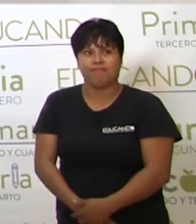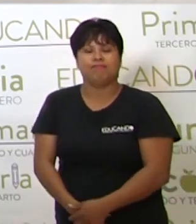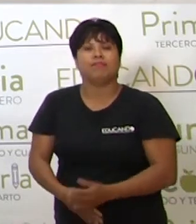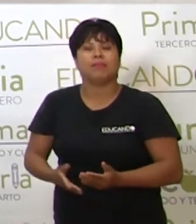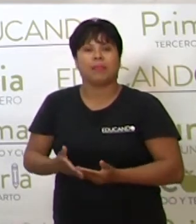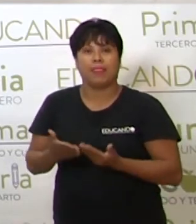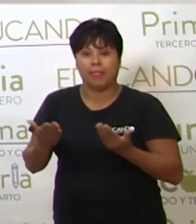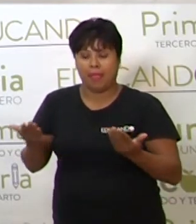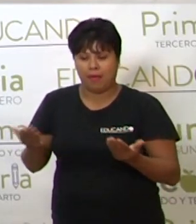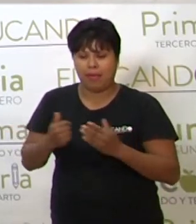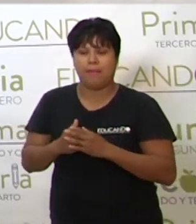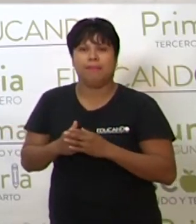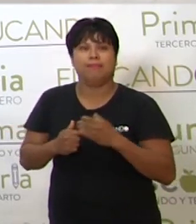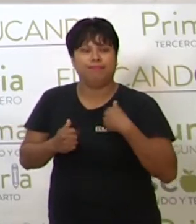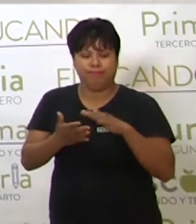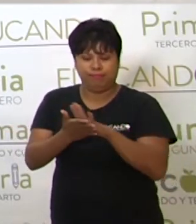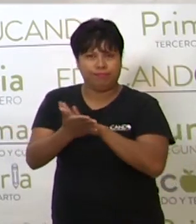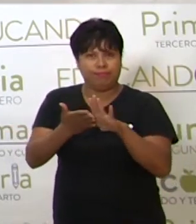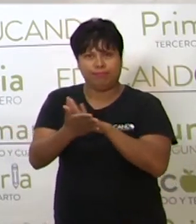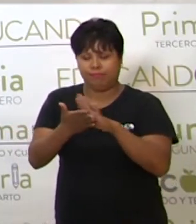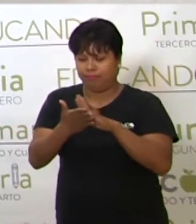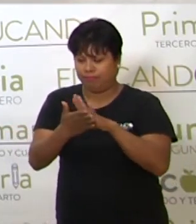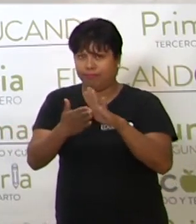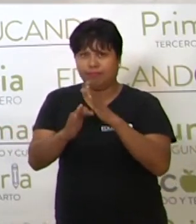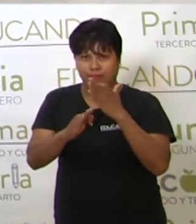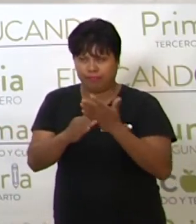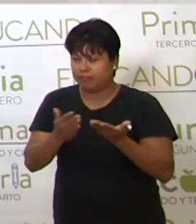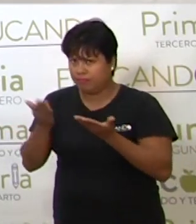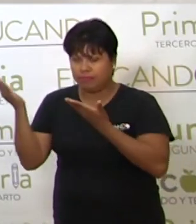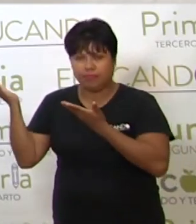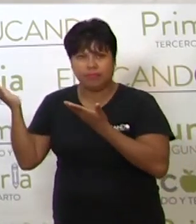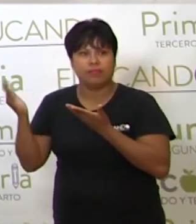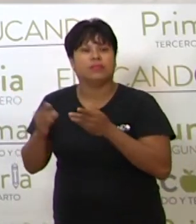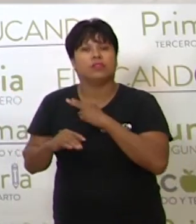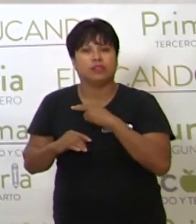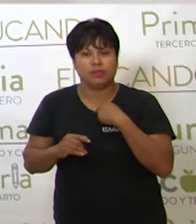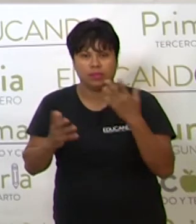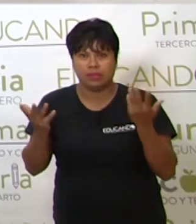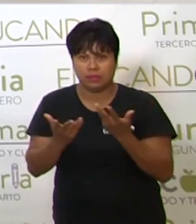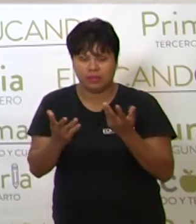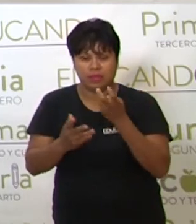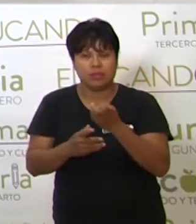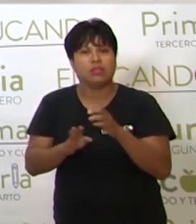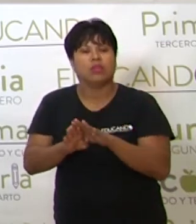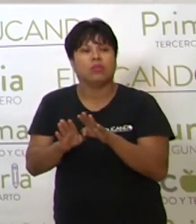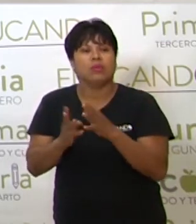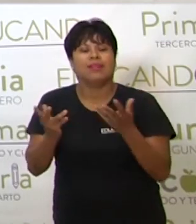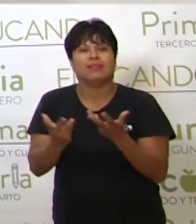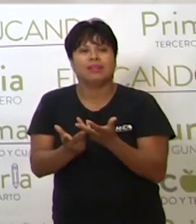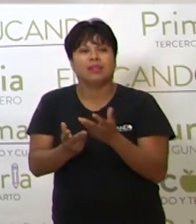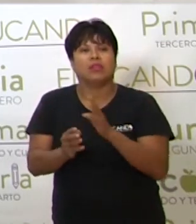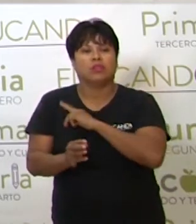ahora te voy a borrar esa parte ahora sí vamos a hacer el algoritmo a desarrollar el algoritmo y lo vamos a representar gráficamente